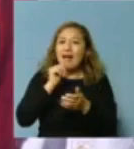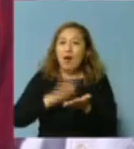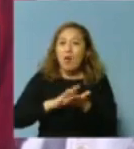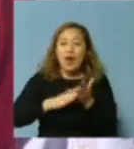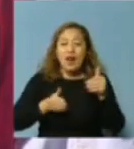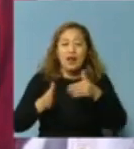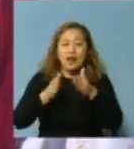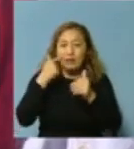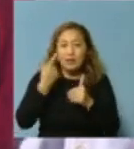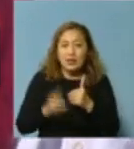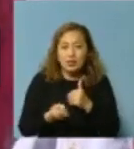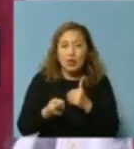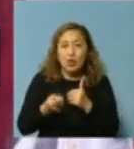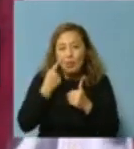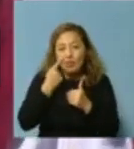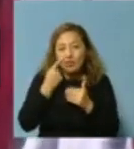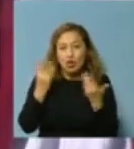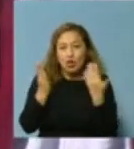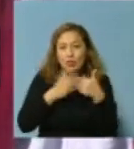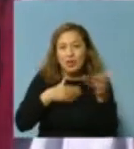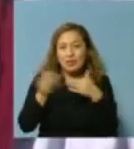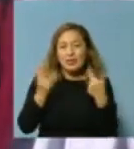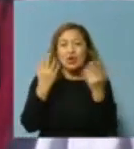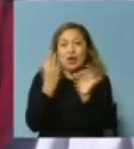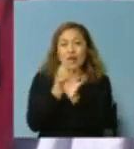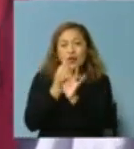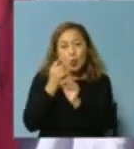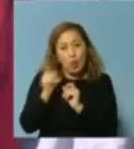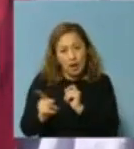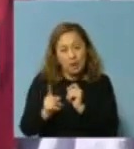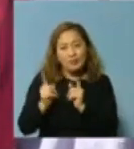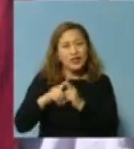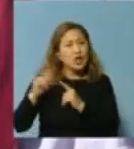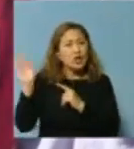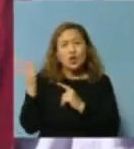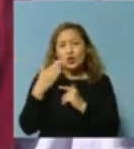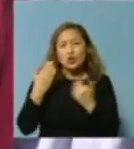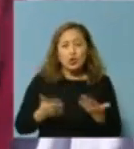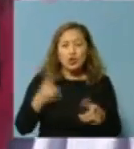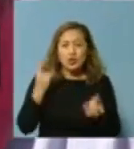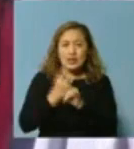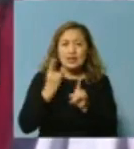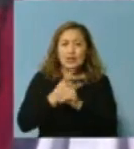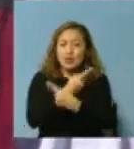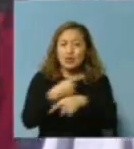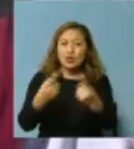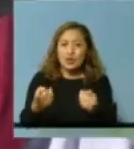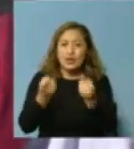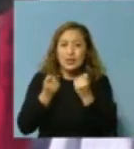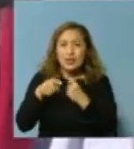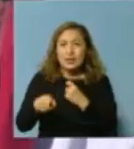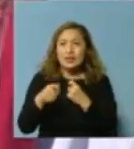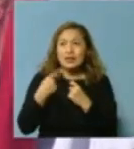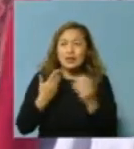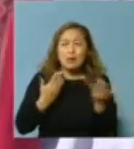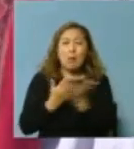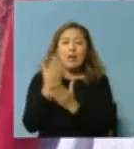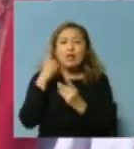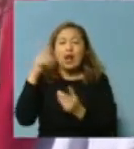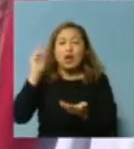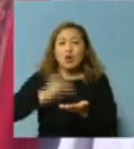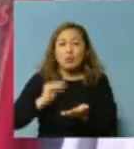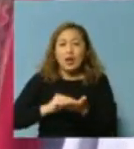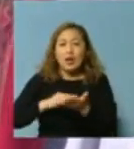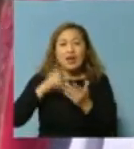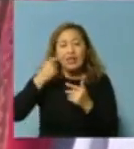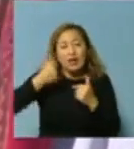el camino, y bueno, vamos a hablar también con la escuela, con todos, porque siempre hay necesidades. Seguramente quieren pedirme